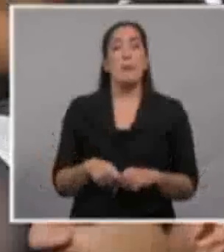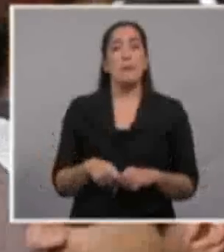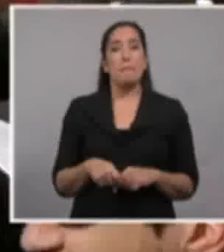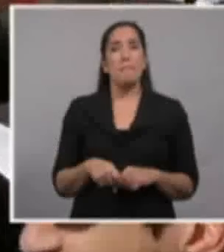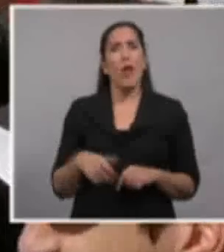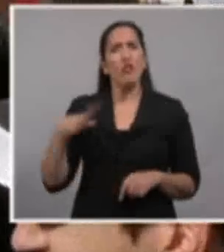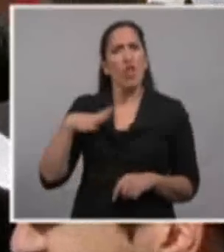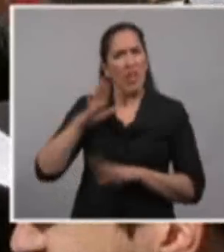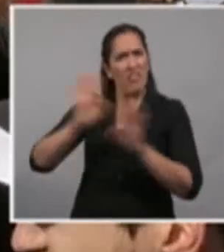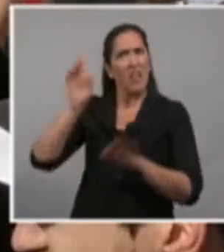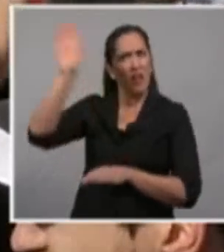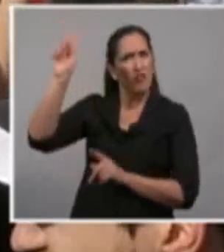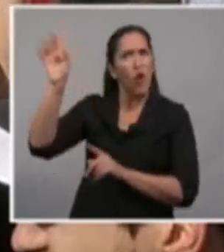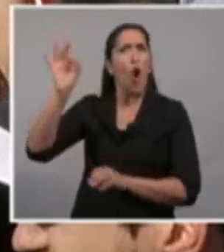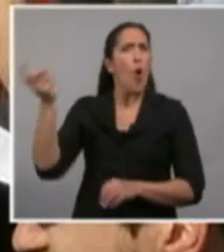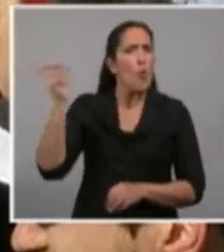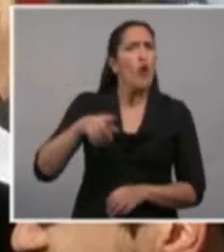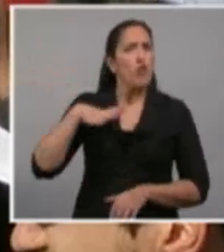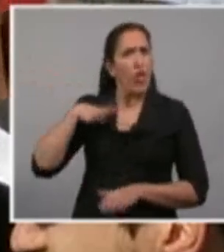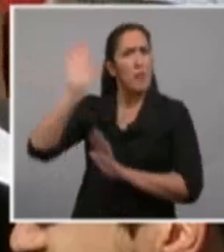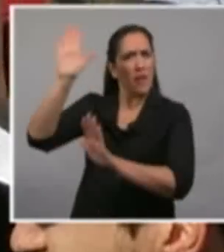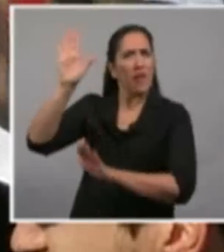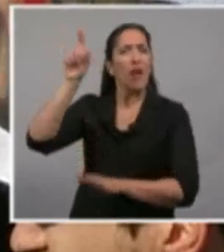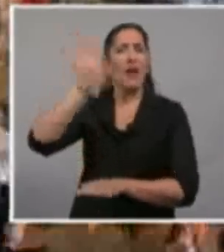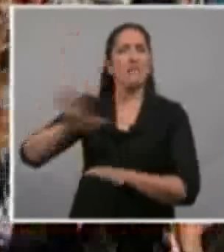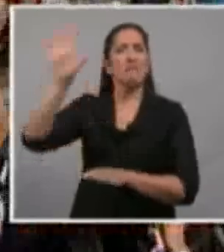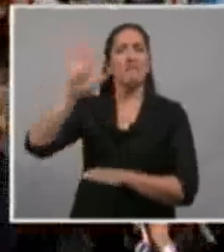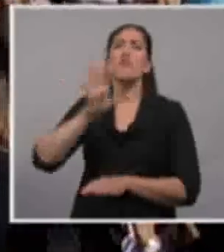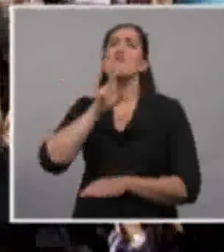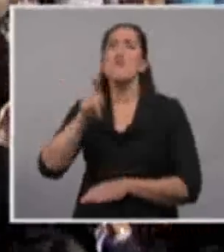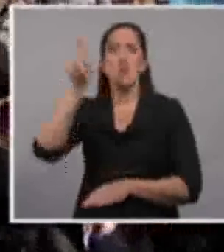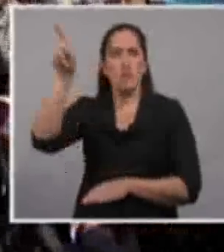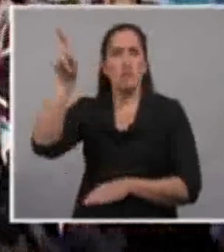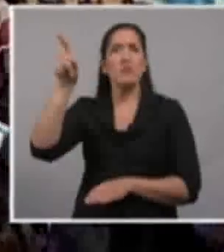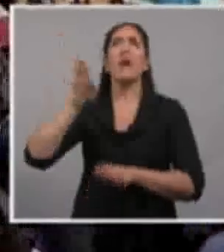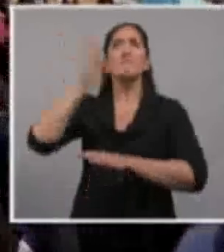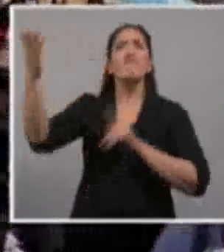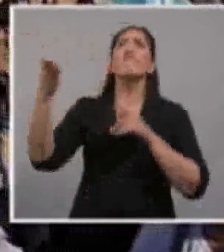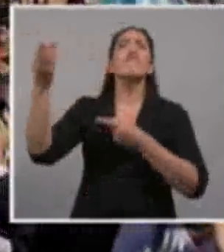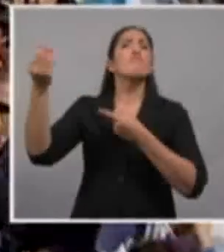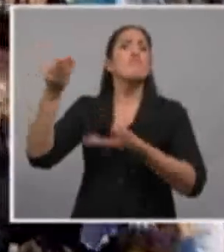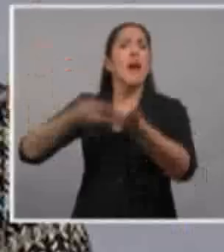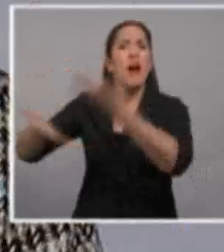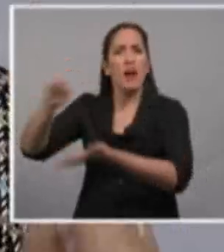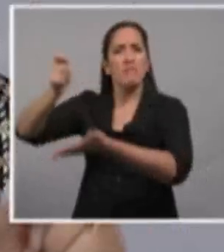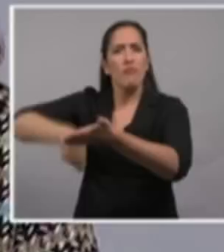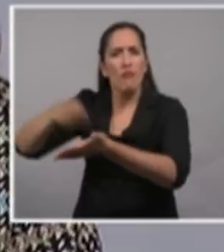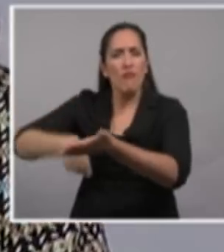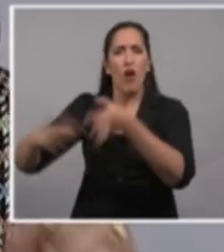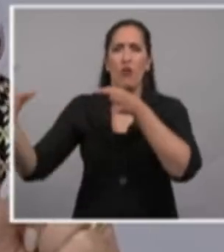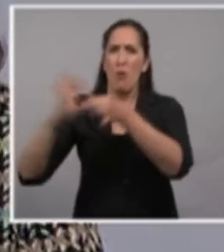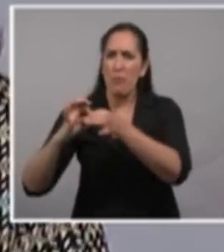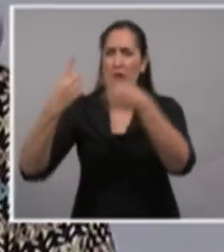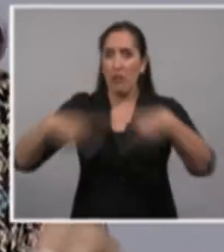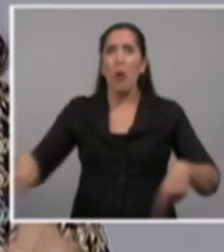¿todavía está en Rusia o ya volvió? Todavía está en Rusia realizando convenios, porque vamos a seguir